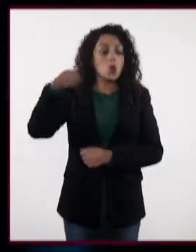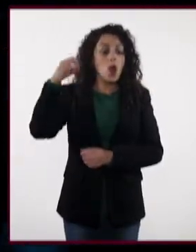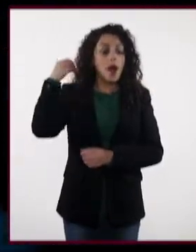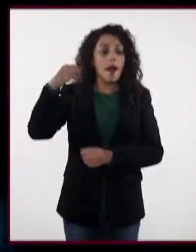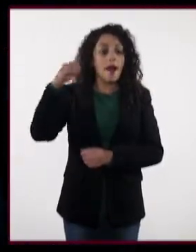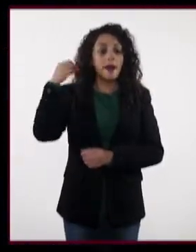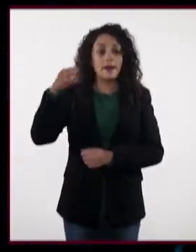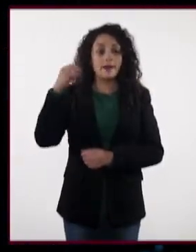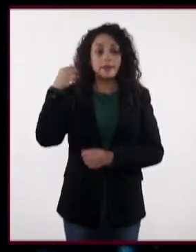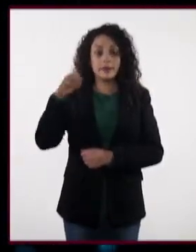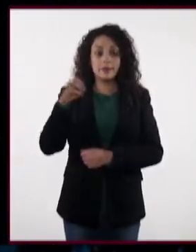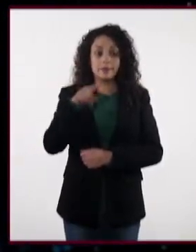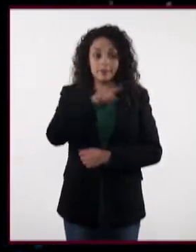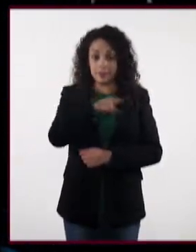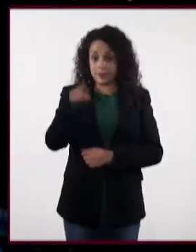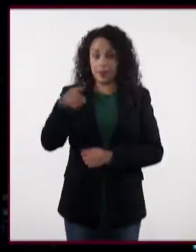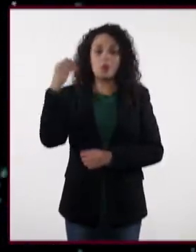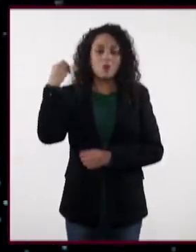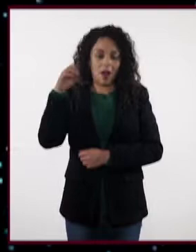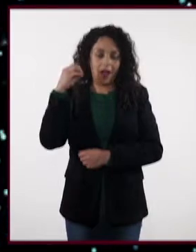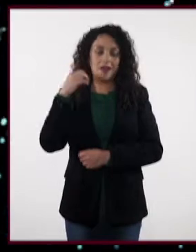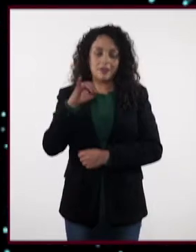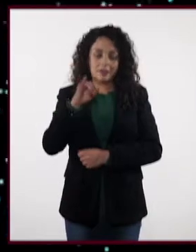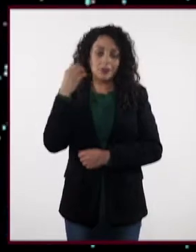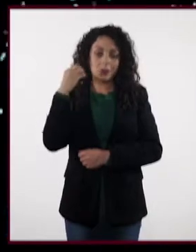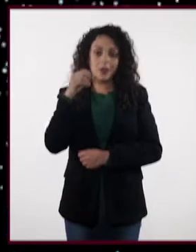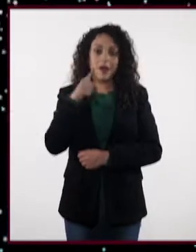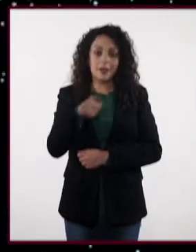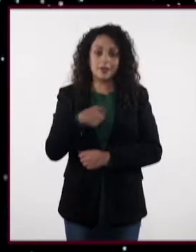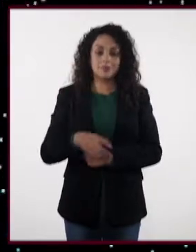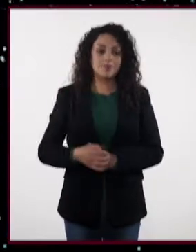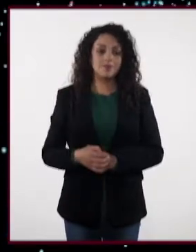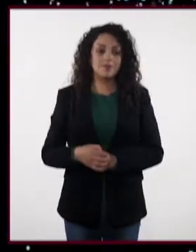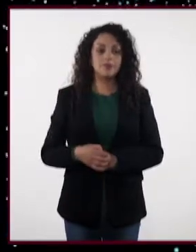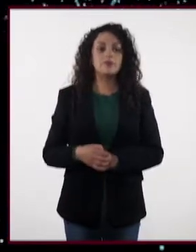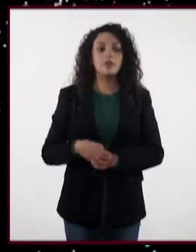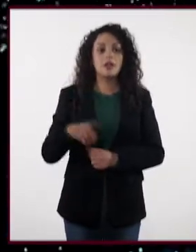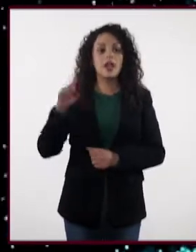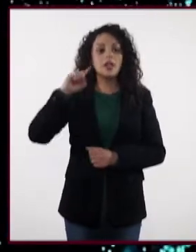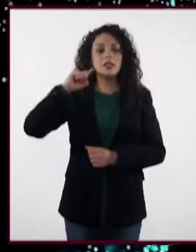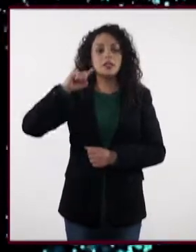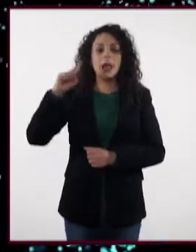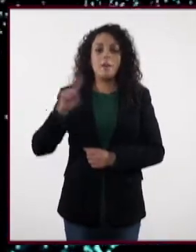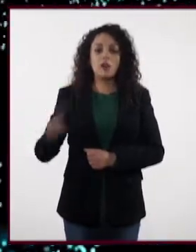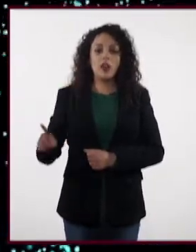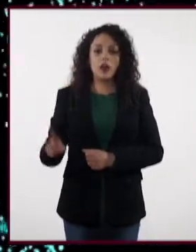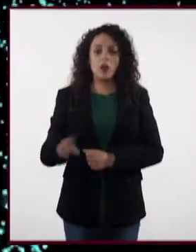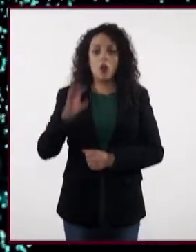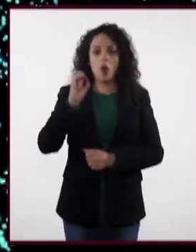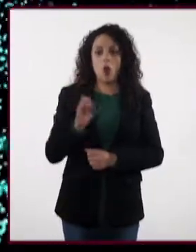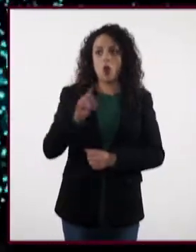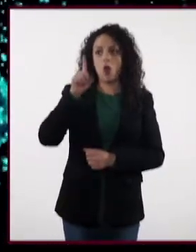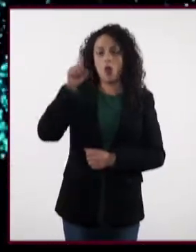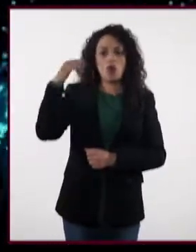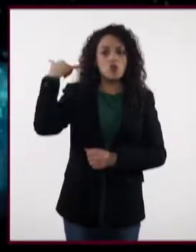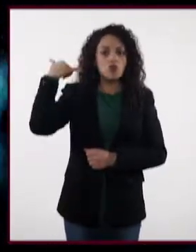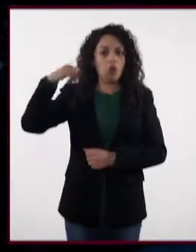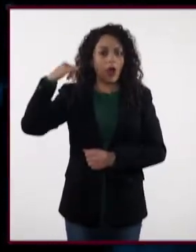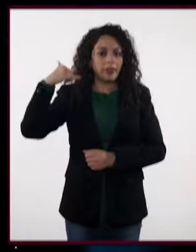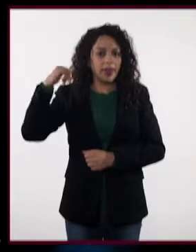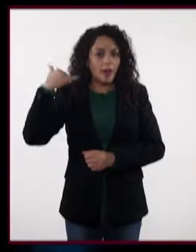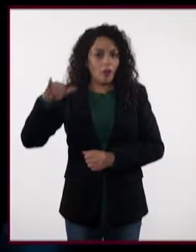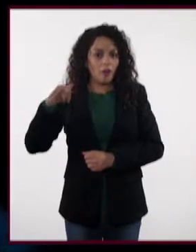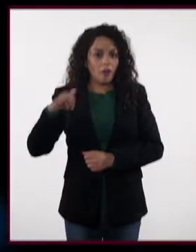oaxaqueños. ¿De Oaxaca? Son oaxaqueños. ¿Zapotecos? Yucatecos. ¿Serían